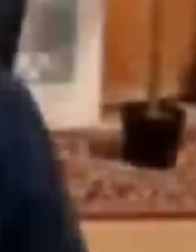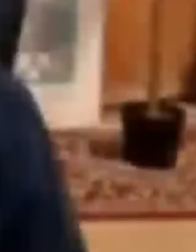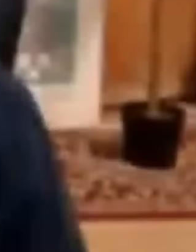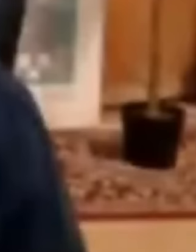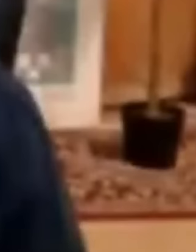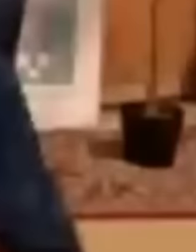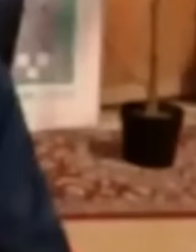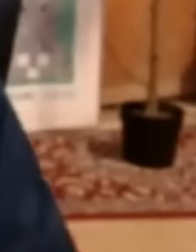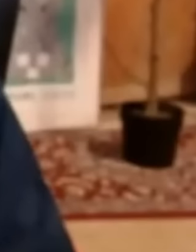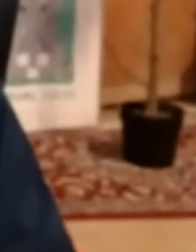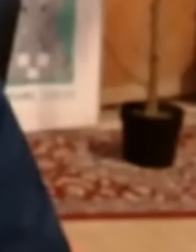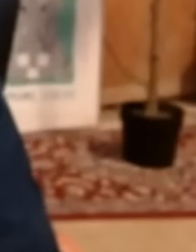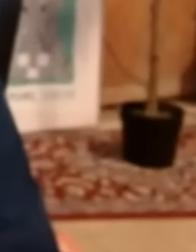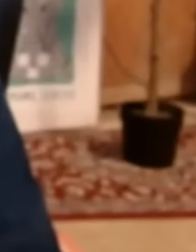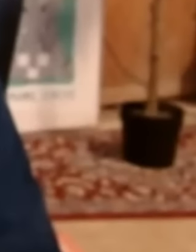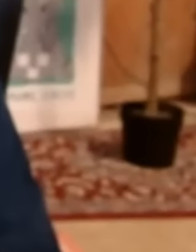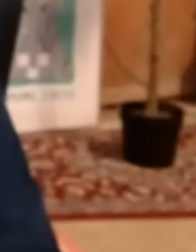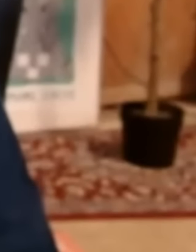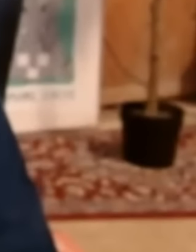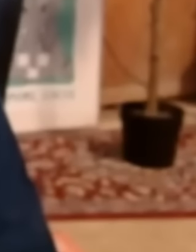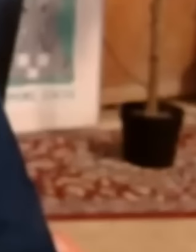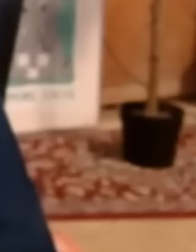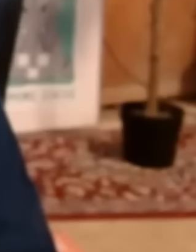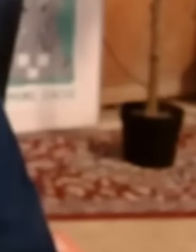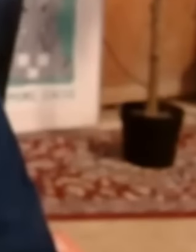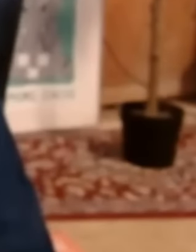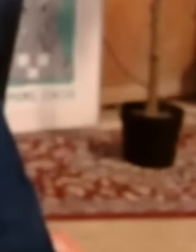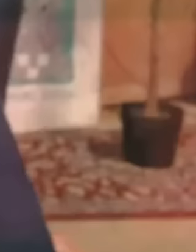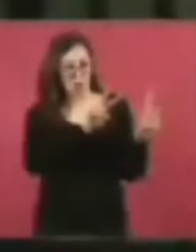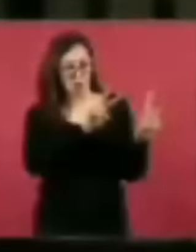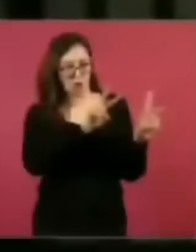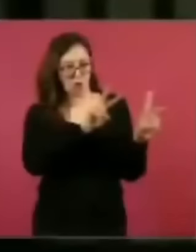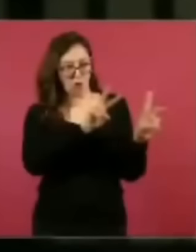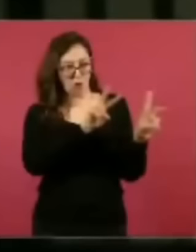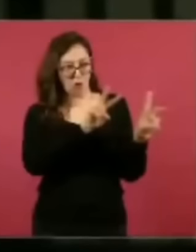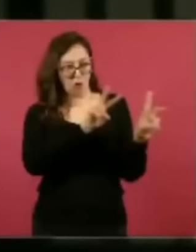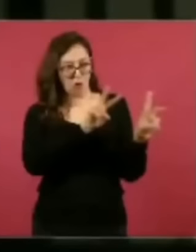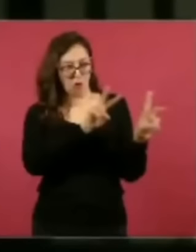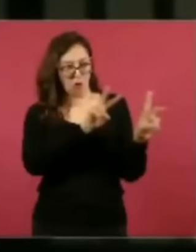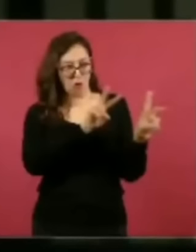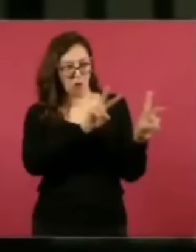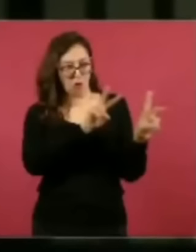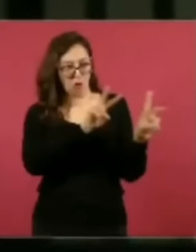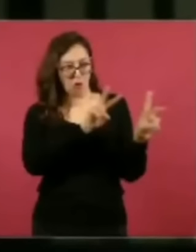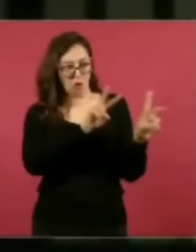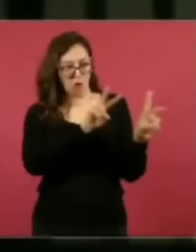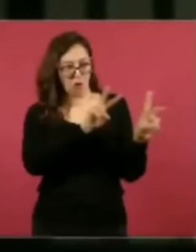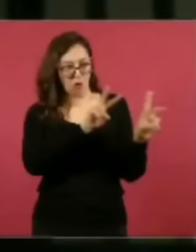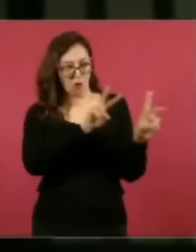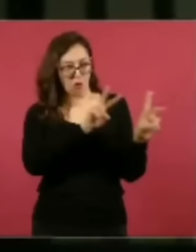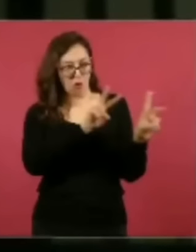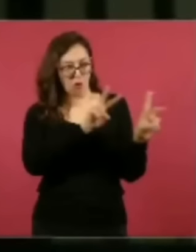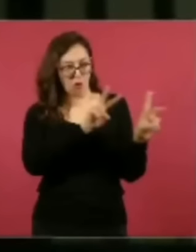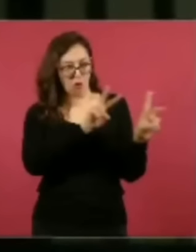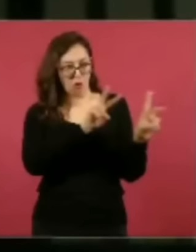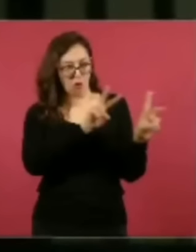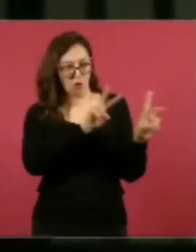Así es, y mira, te iba a decir, en el caso de esta reportera Jessica Cermeño, que es la corresponsal de,